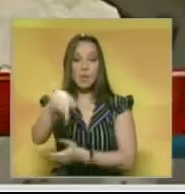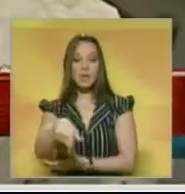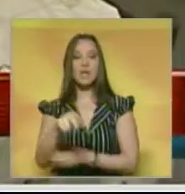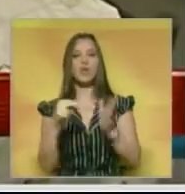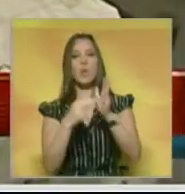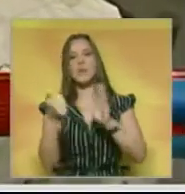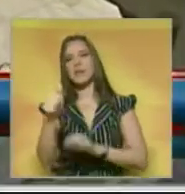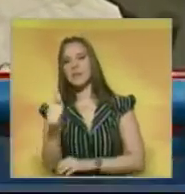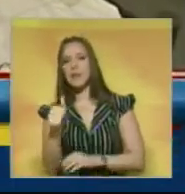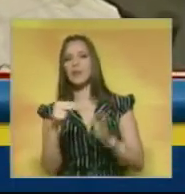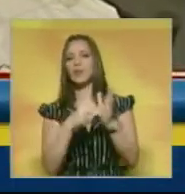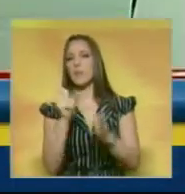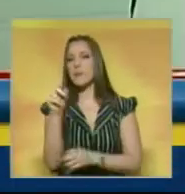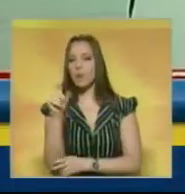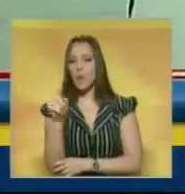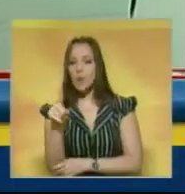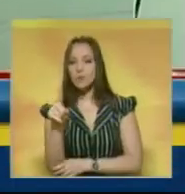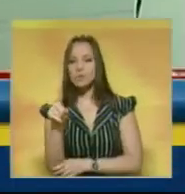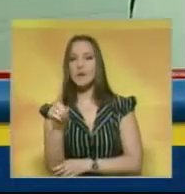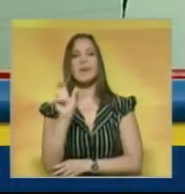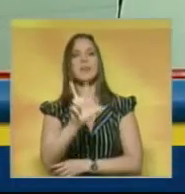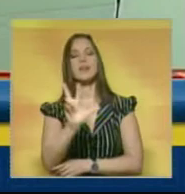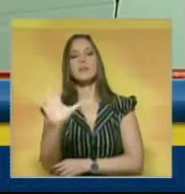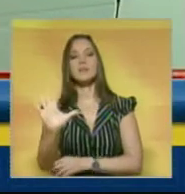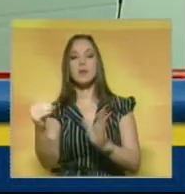el 2010 y 2011